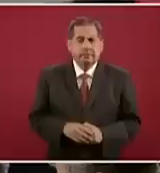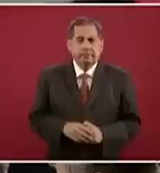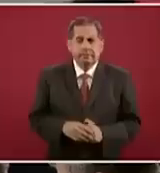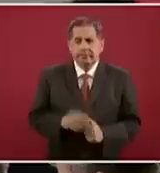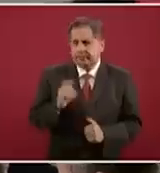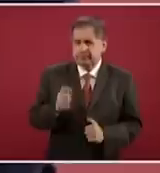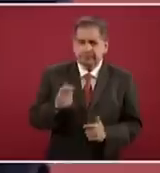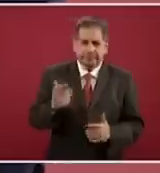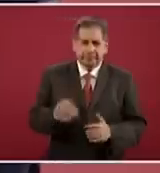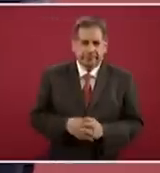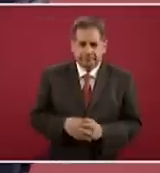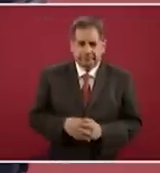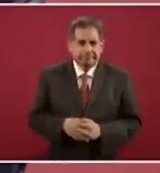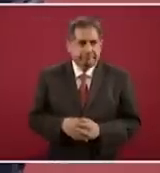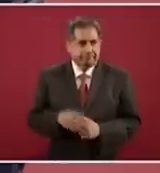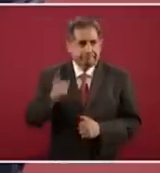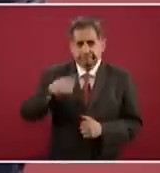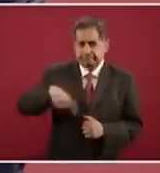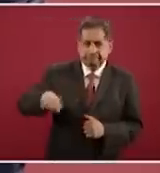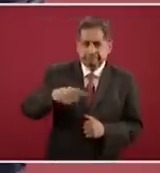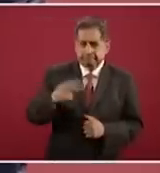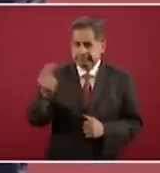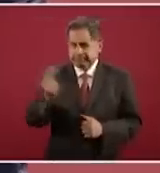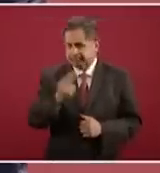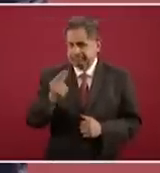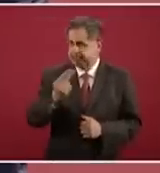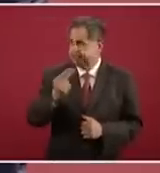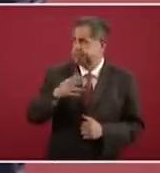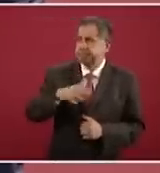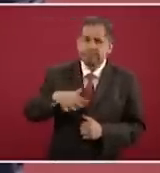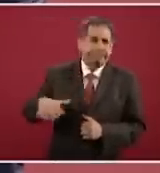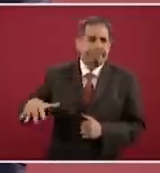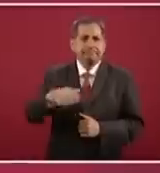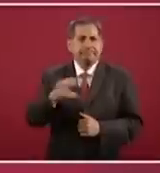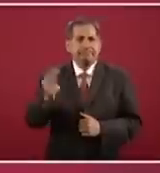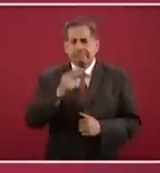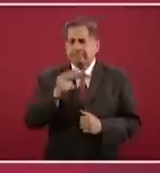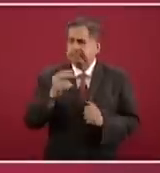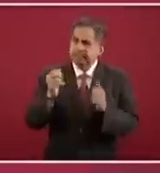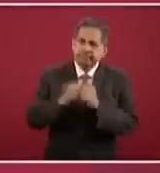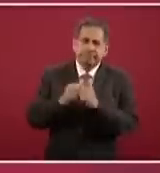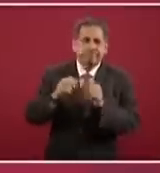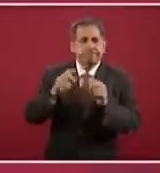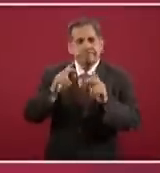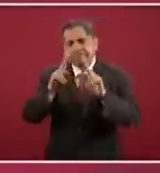porque necesitamos vivir en paz,